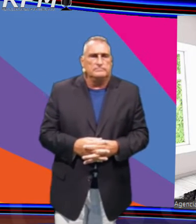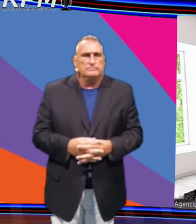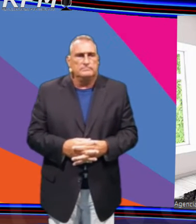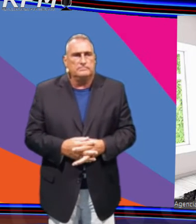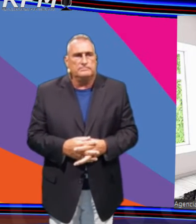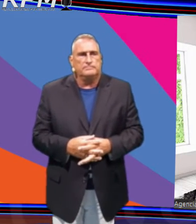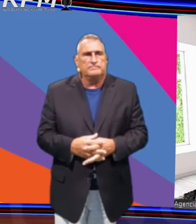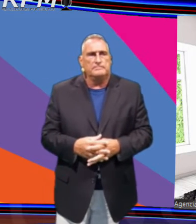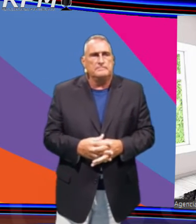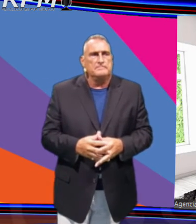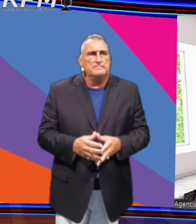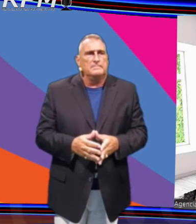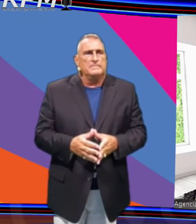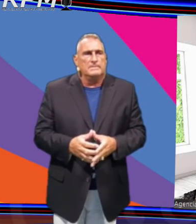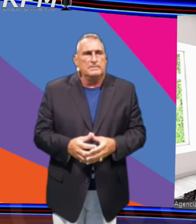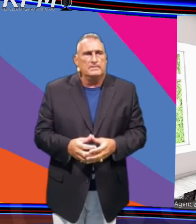pensar